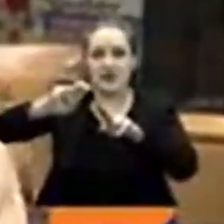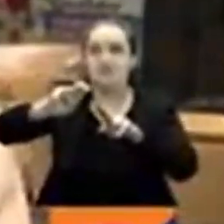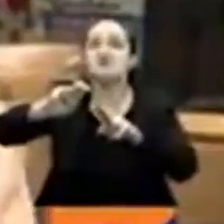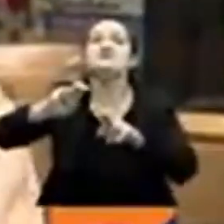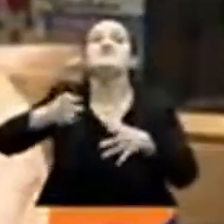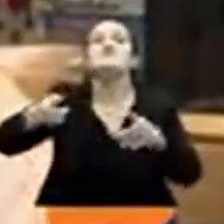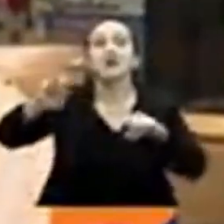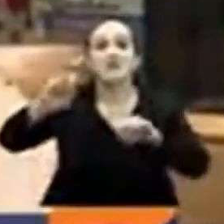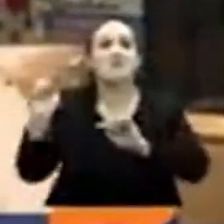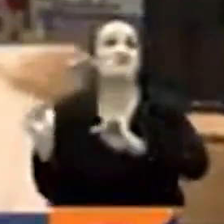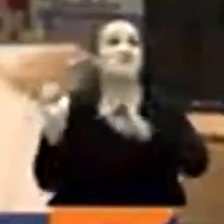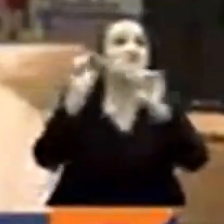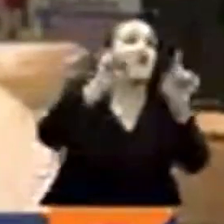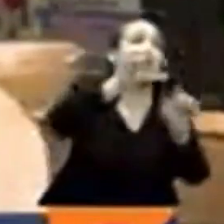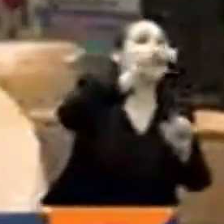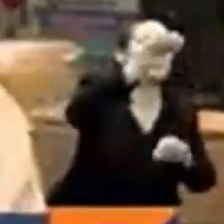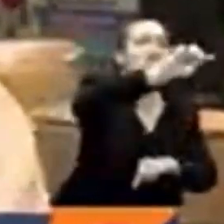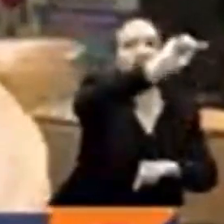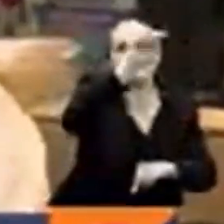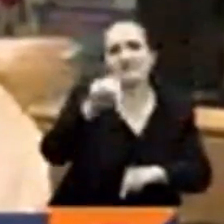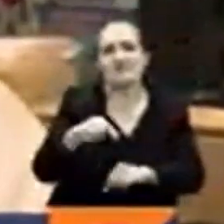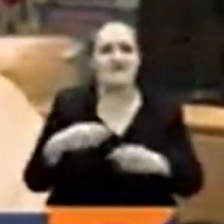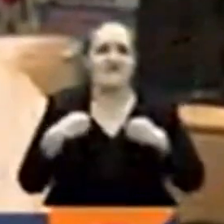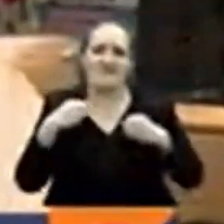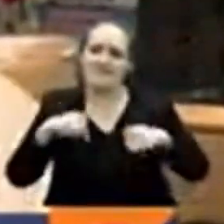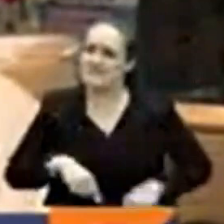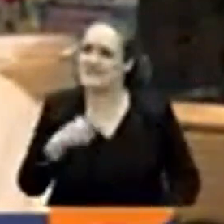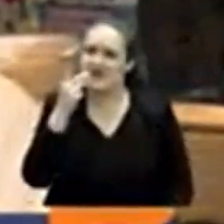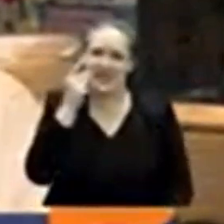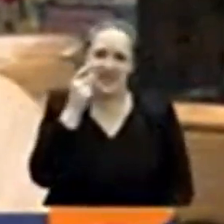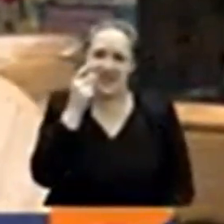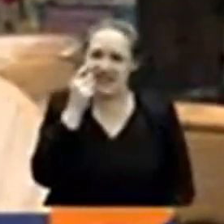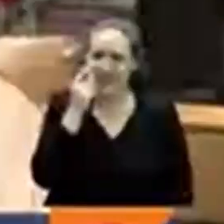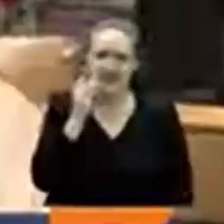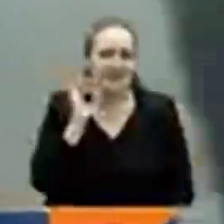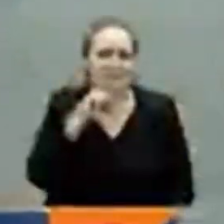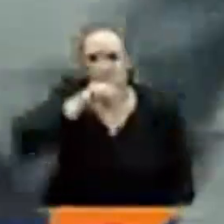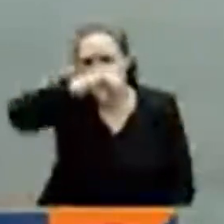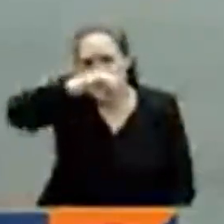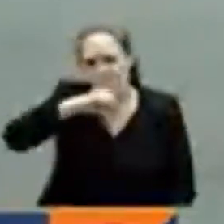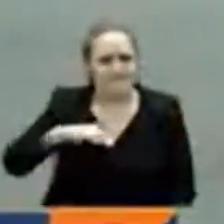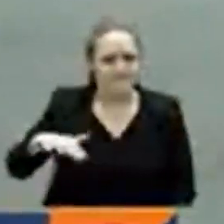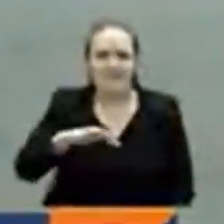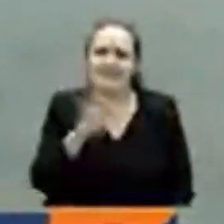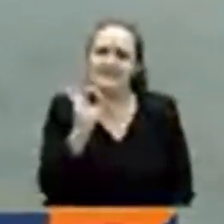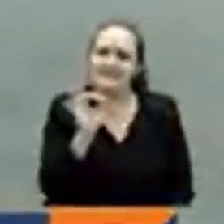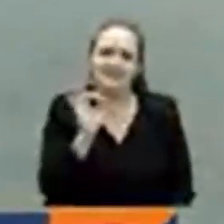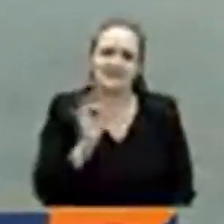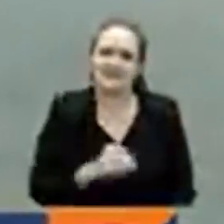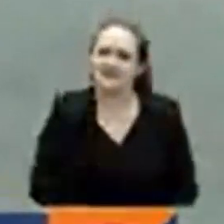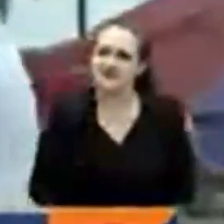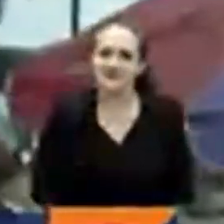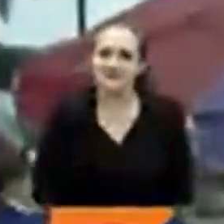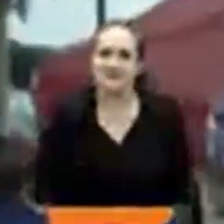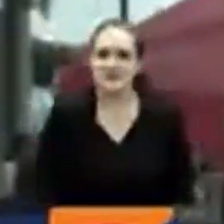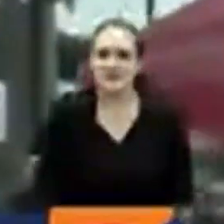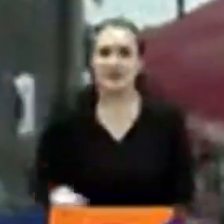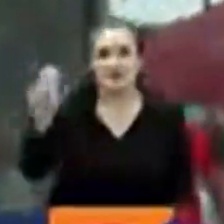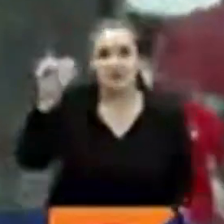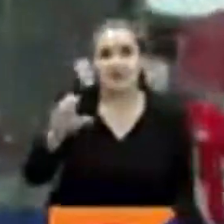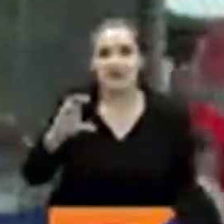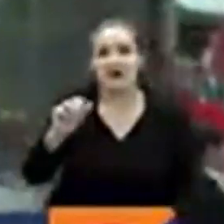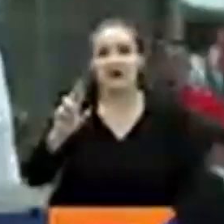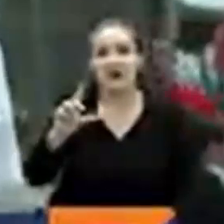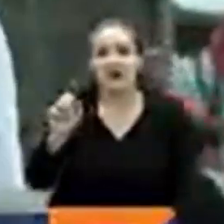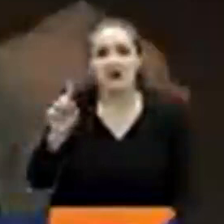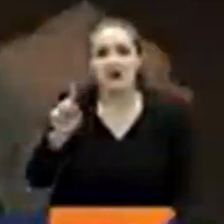Pereira, pero los 3 departamentos han sido mi vocación. Don Carlos Alberto Clavijo es